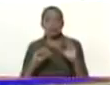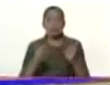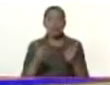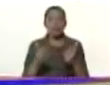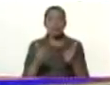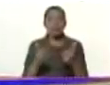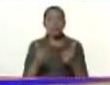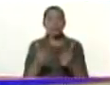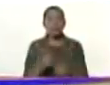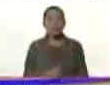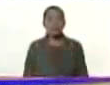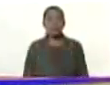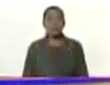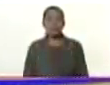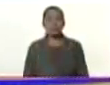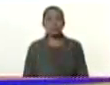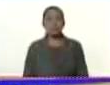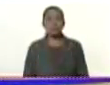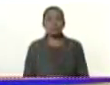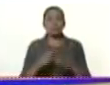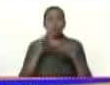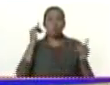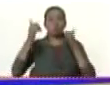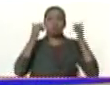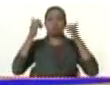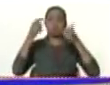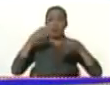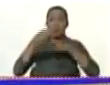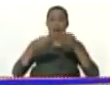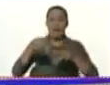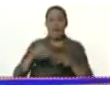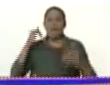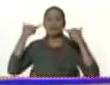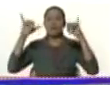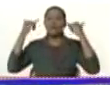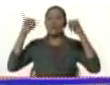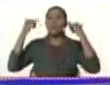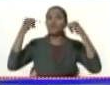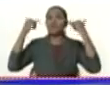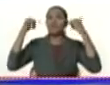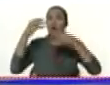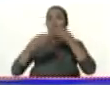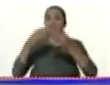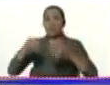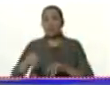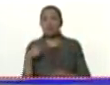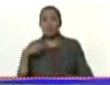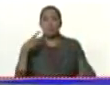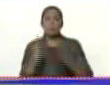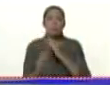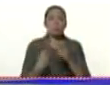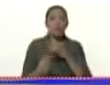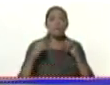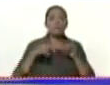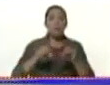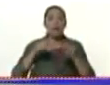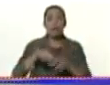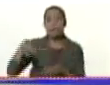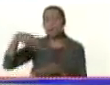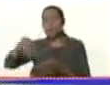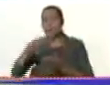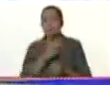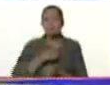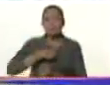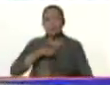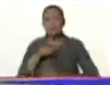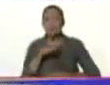la zaparaparanda, ¿qué van a hacer ustedes aquí? La rumba. Ustedes, yo me voy ahora y ustedes se quedan bailando.